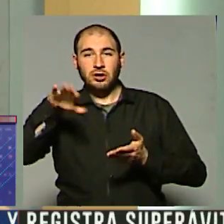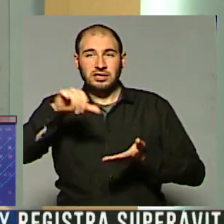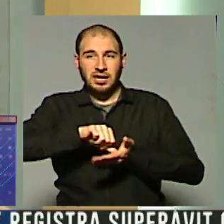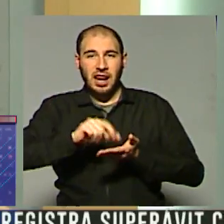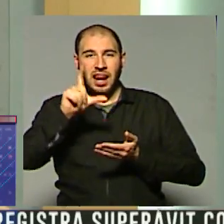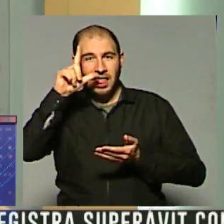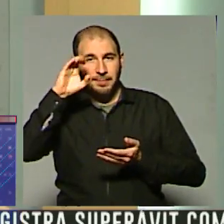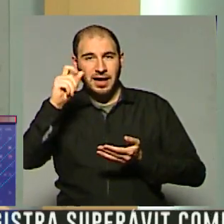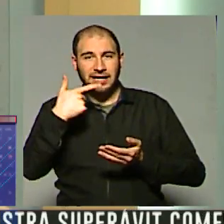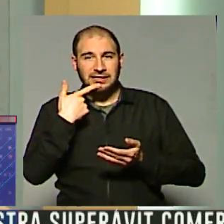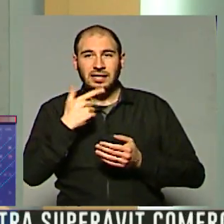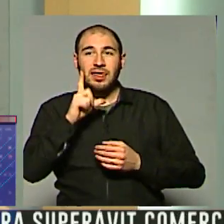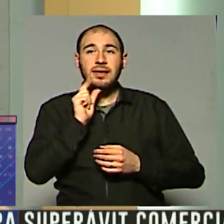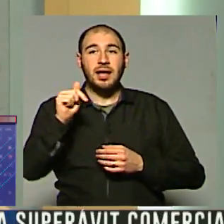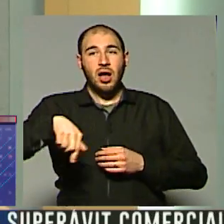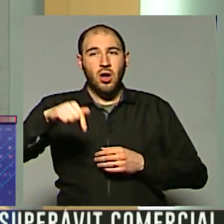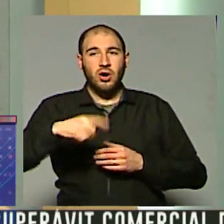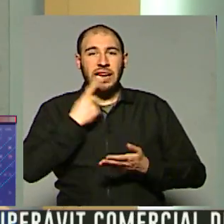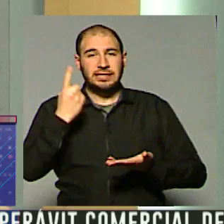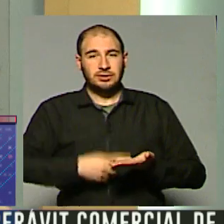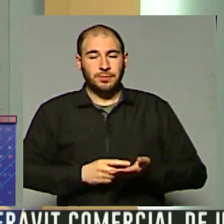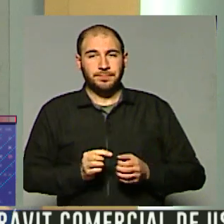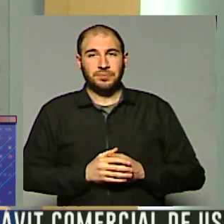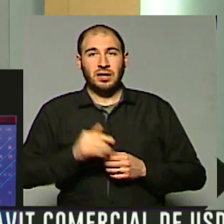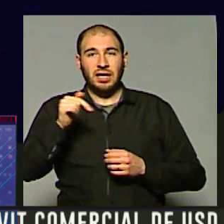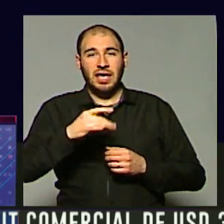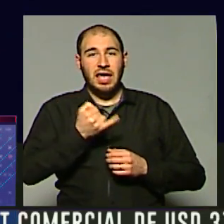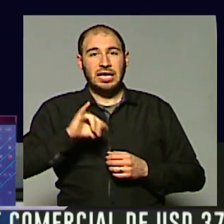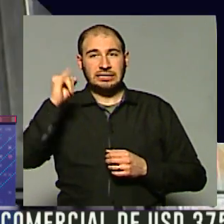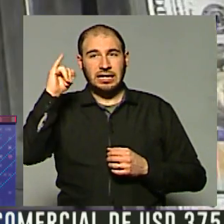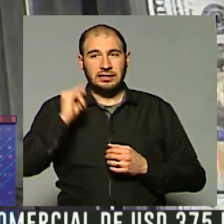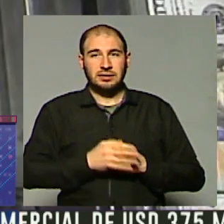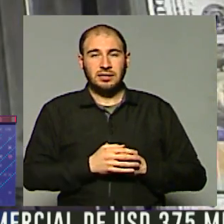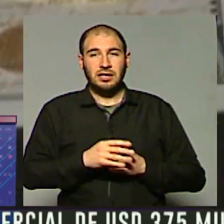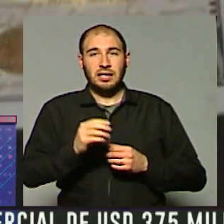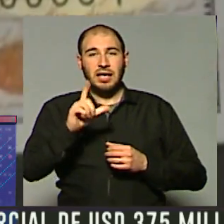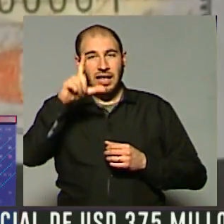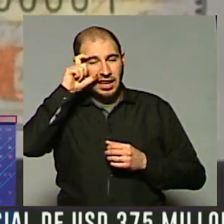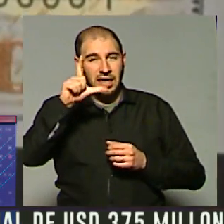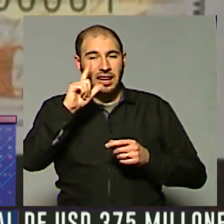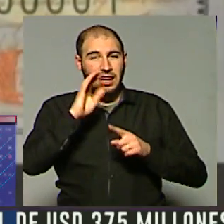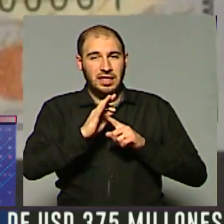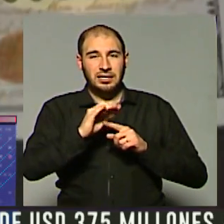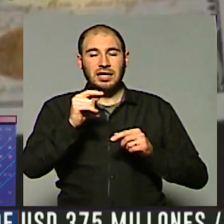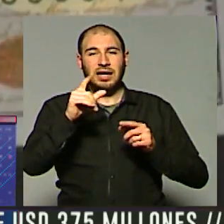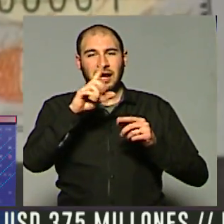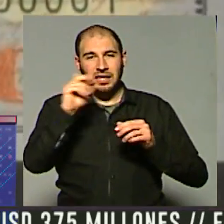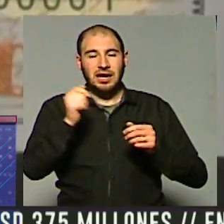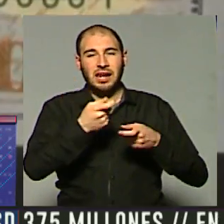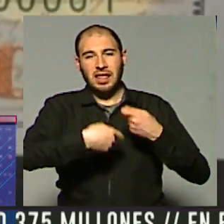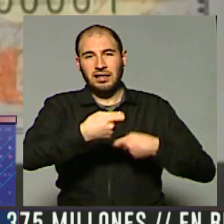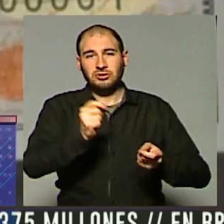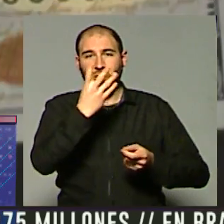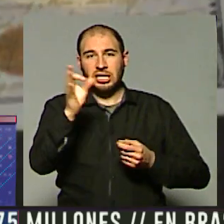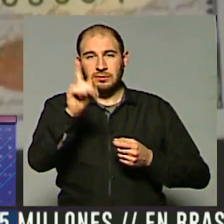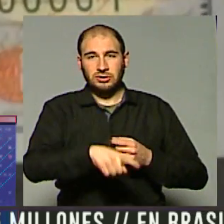las LEVAX. En la jornada de hoy se tomó la decisión de que fuera la tasa de interés de las LELIQ, las letras de liquidez, del